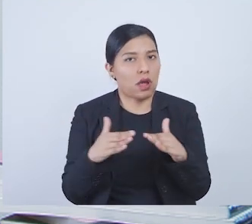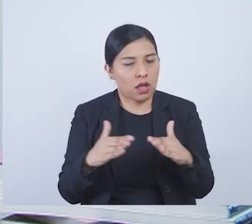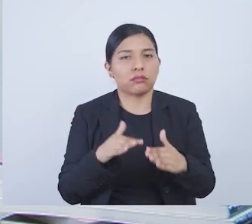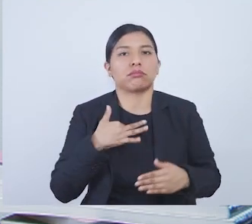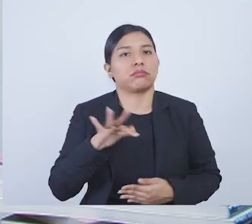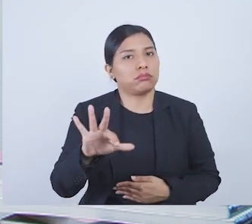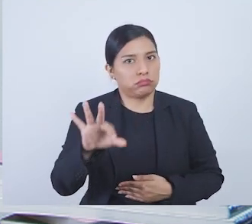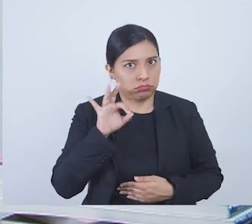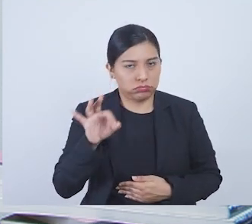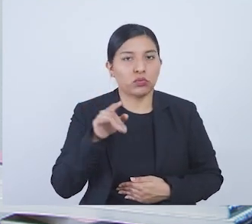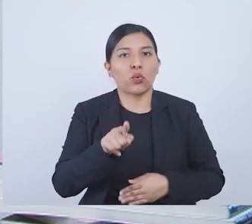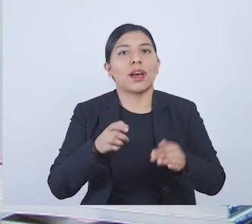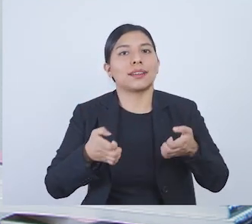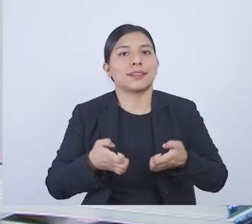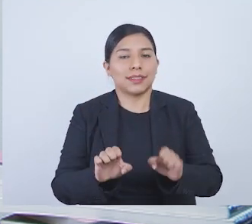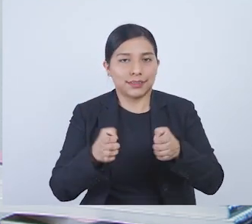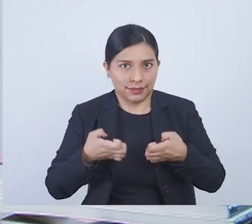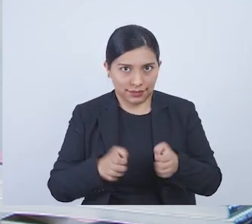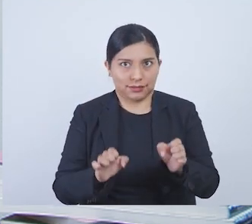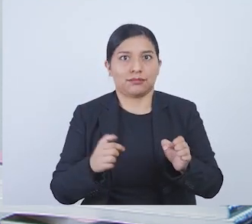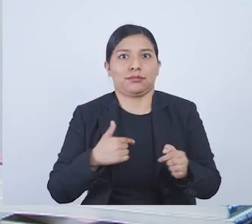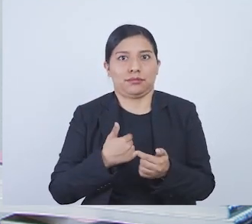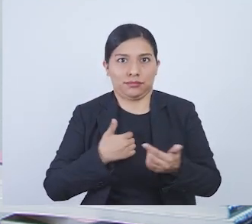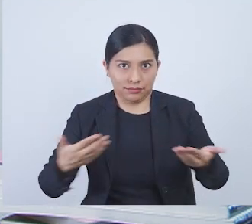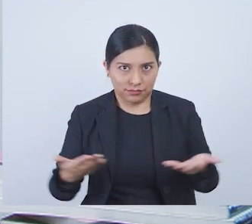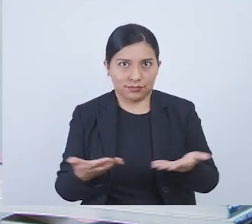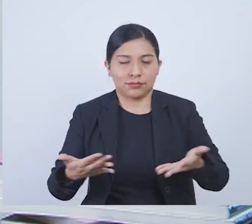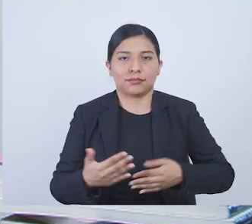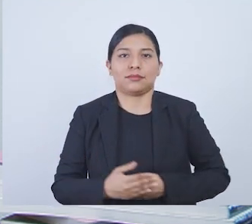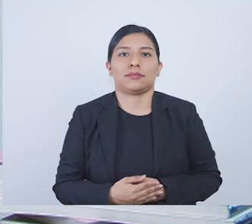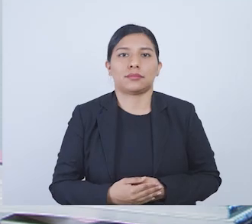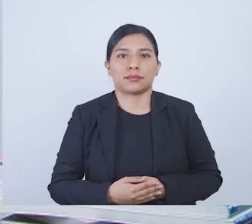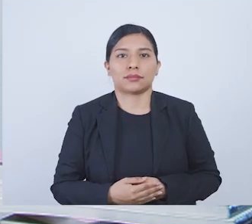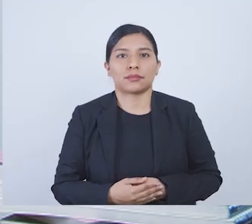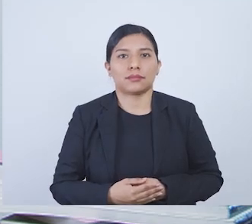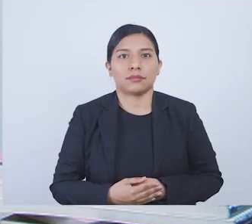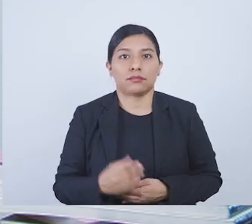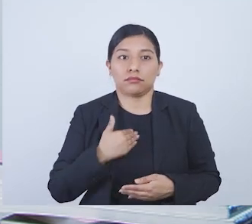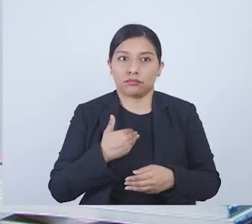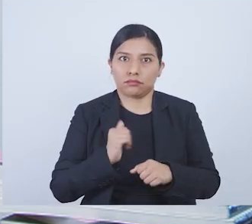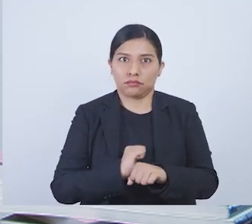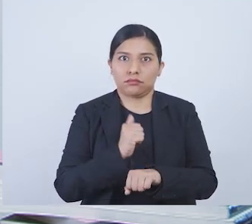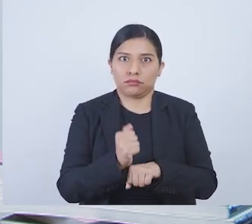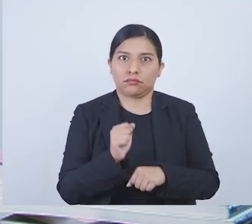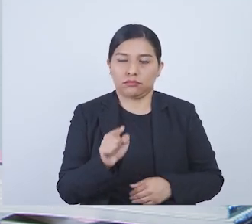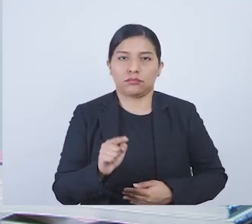selecciono la estrategia con la que voy a implementar ese